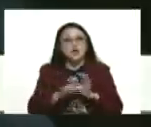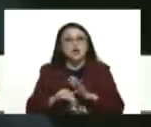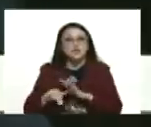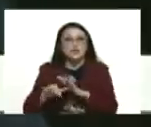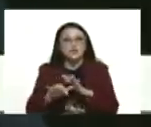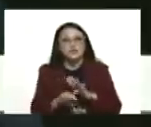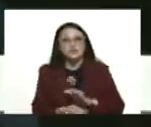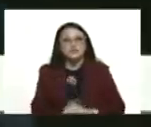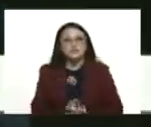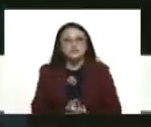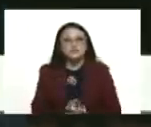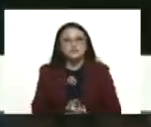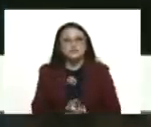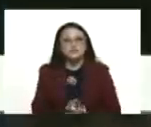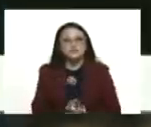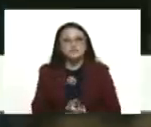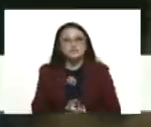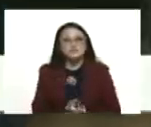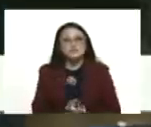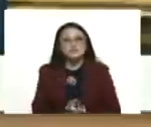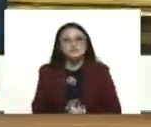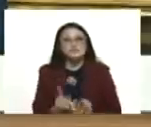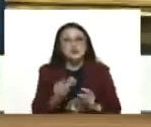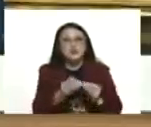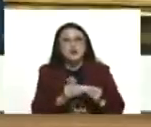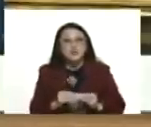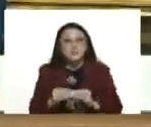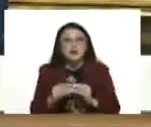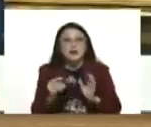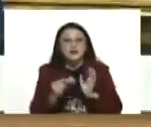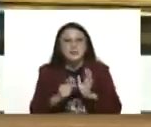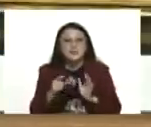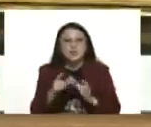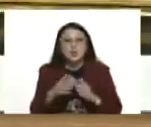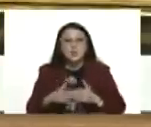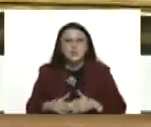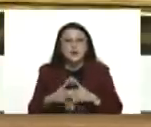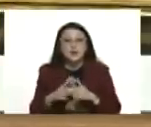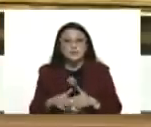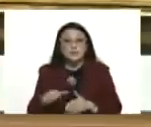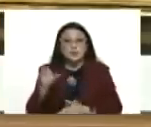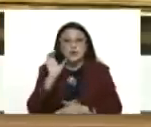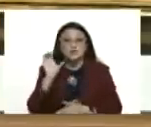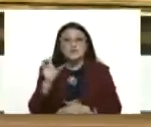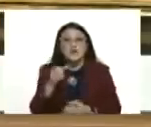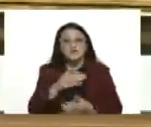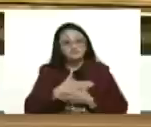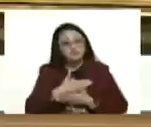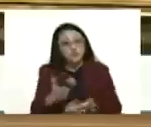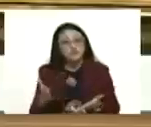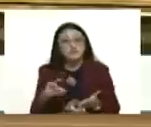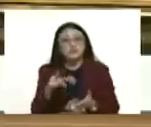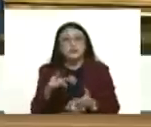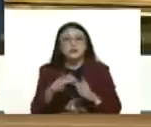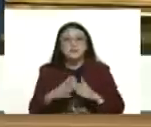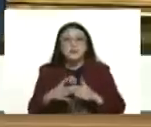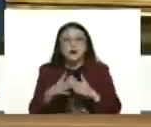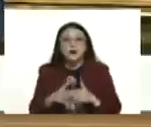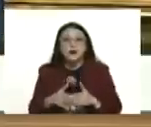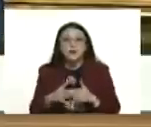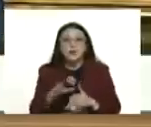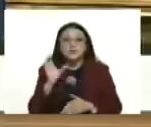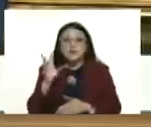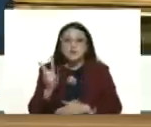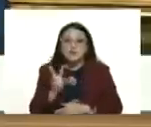ladrones. Hay que recuperar rápidamente esos barcos y que el Estado venezolano disponga rápidamente de ellos y que el